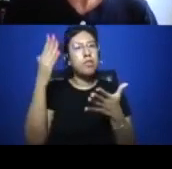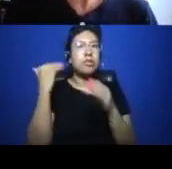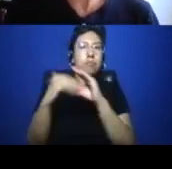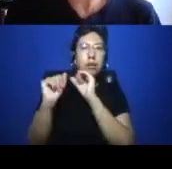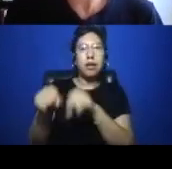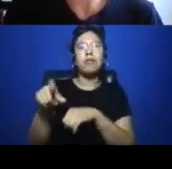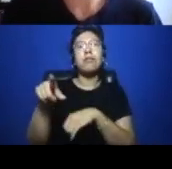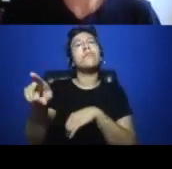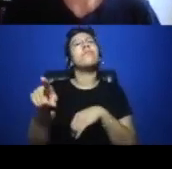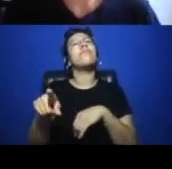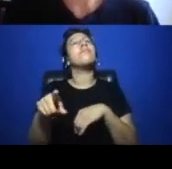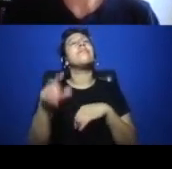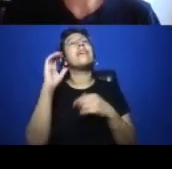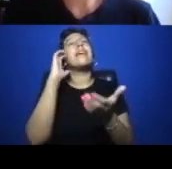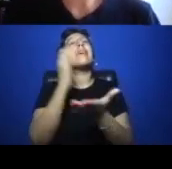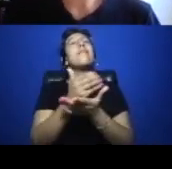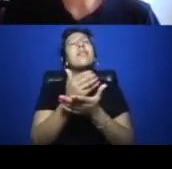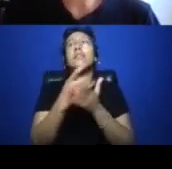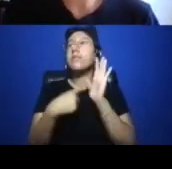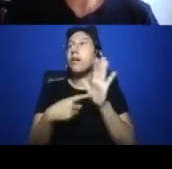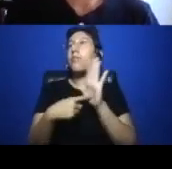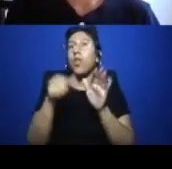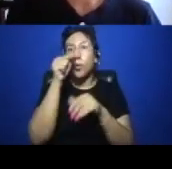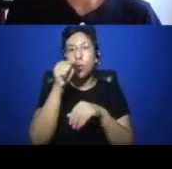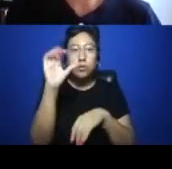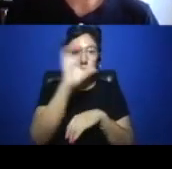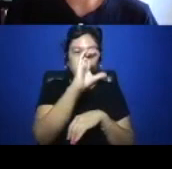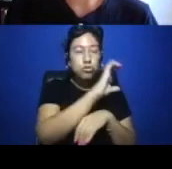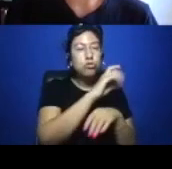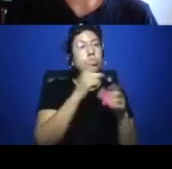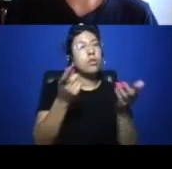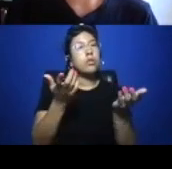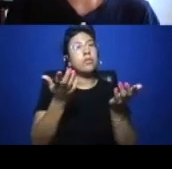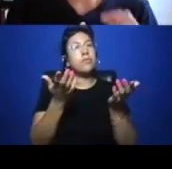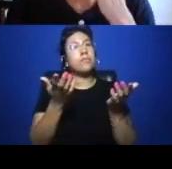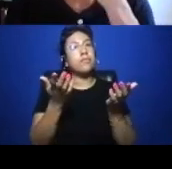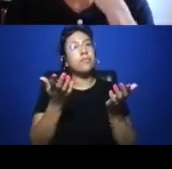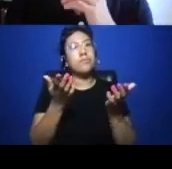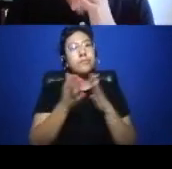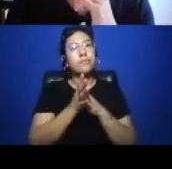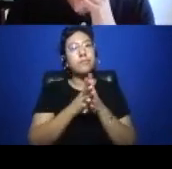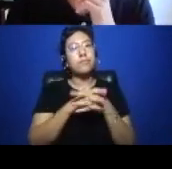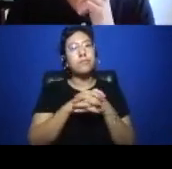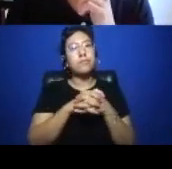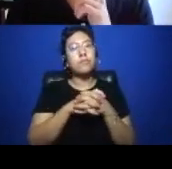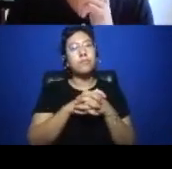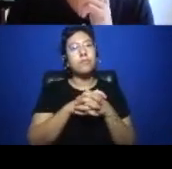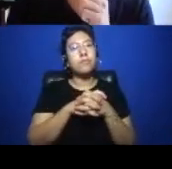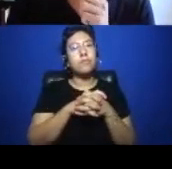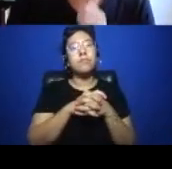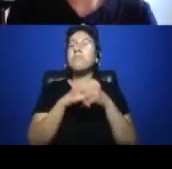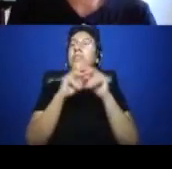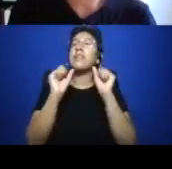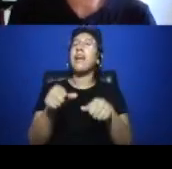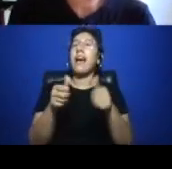en contacto. Pero si hay una imagen que aparece en una búsqueda de Google, hay maneras de cómo sacar